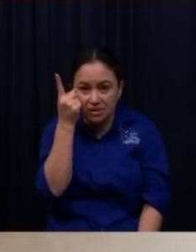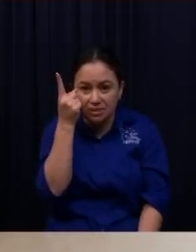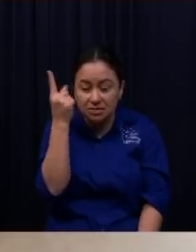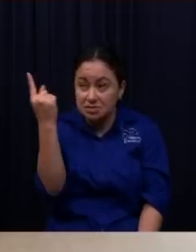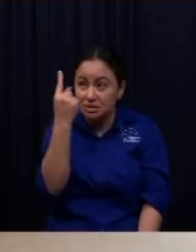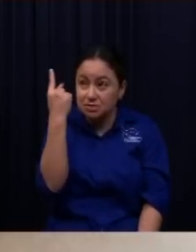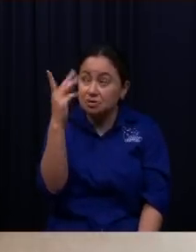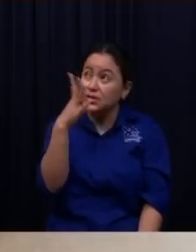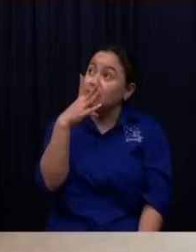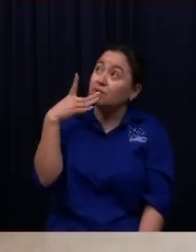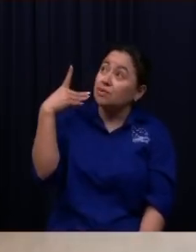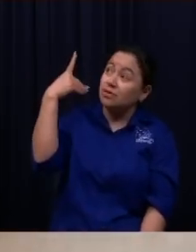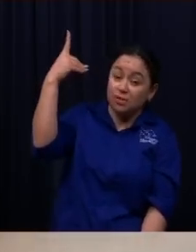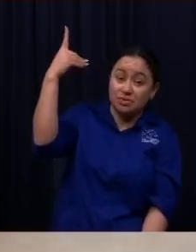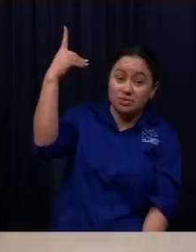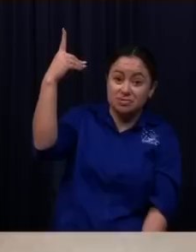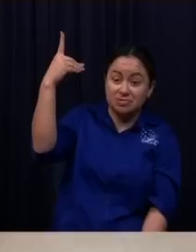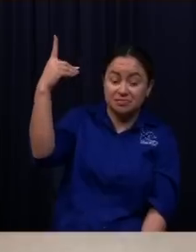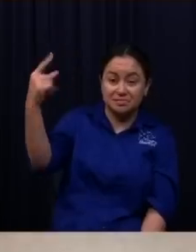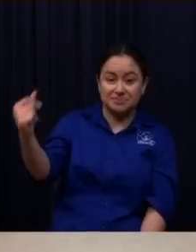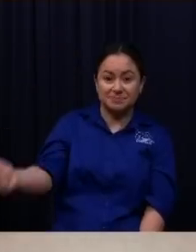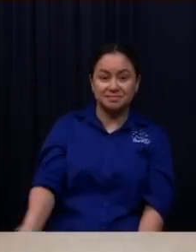Este hermano, qué tremendo eso, ¿eh?